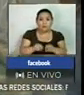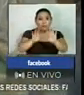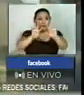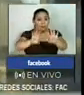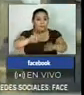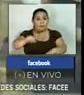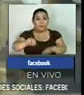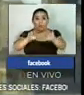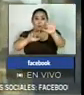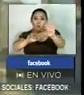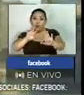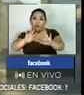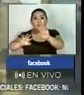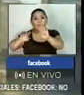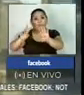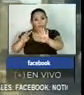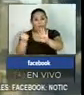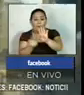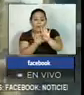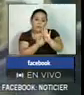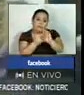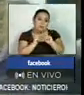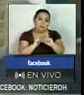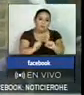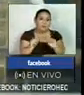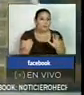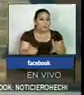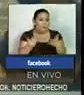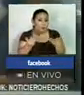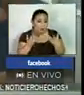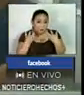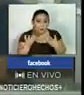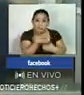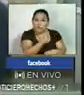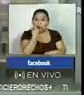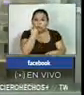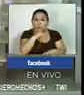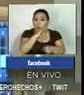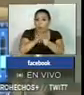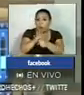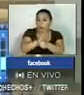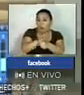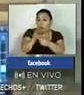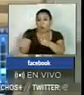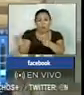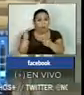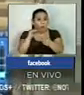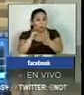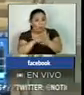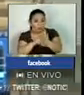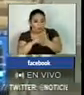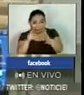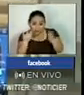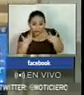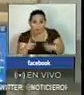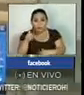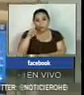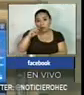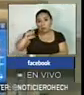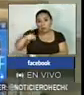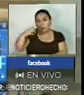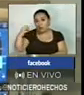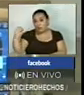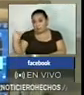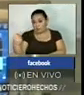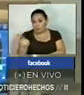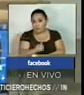.897 víctimas fatales la cantidad de casos positivos otra vez se ubicó por encima de los 10.000 y ya